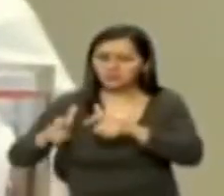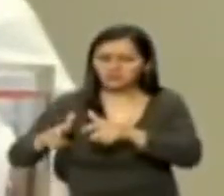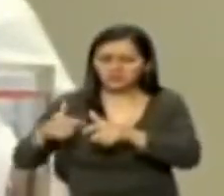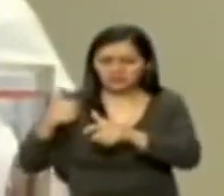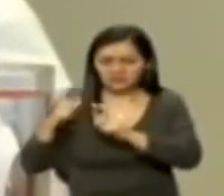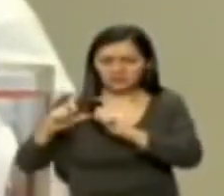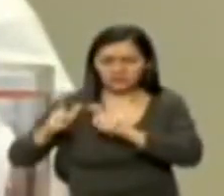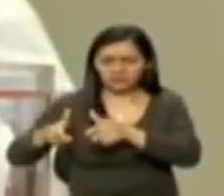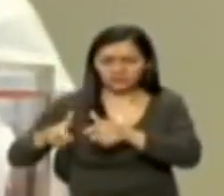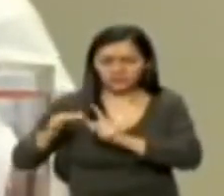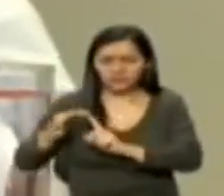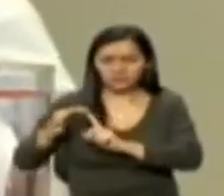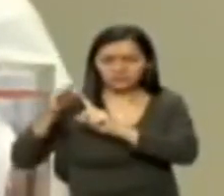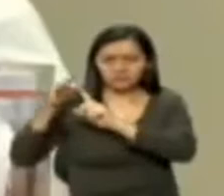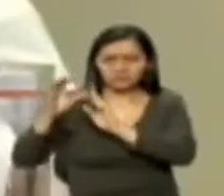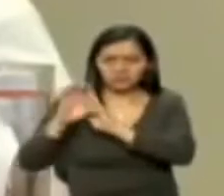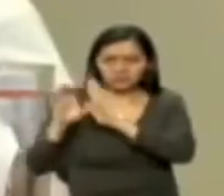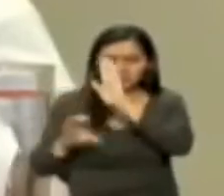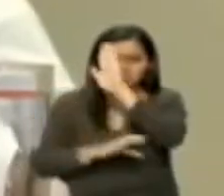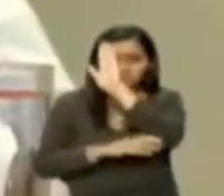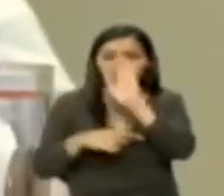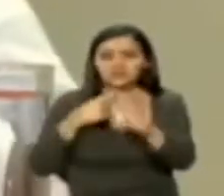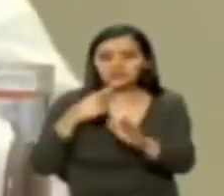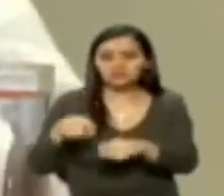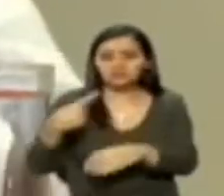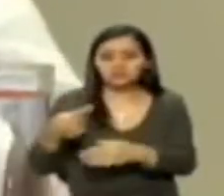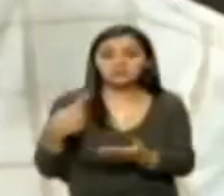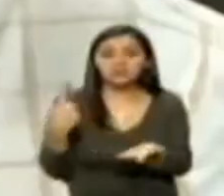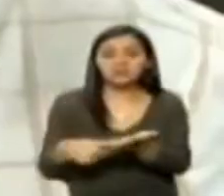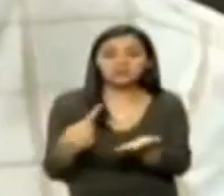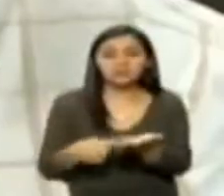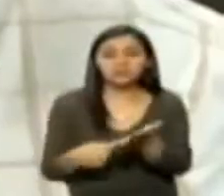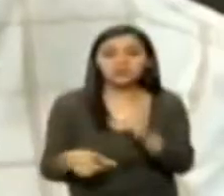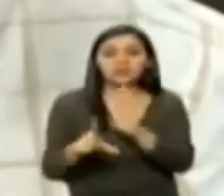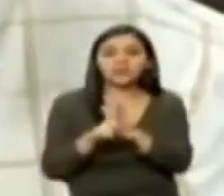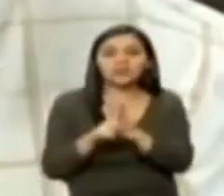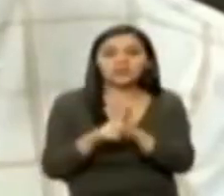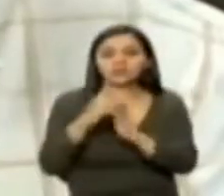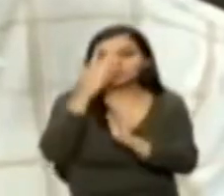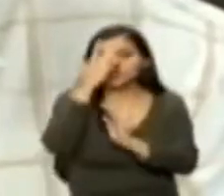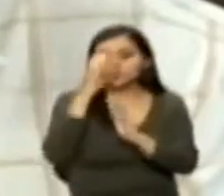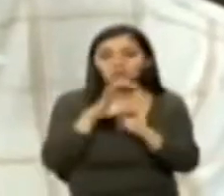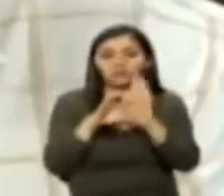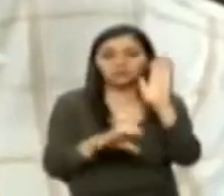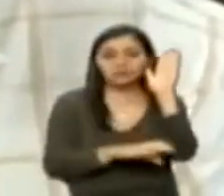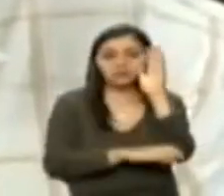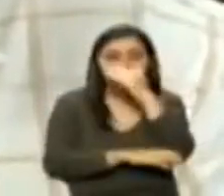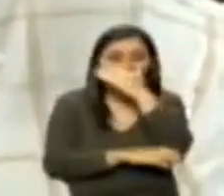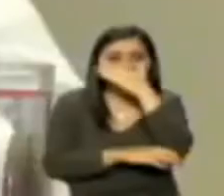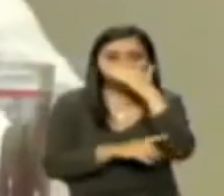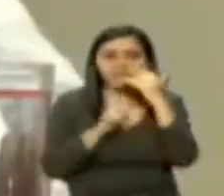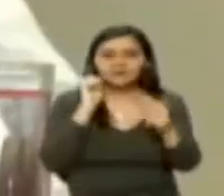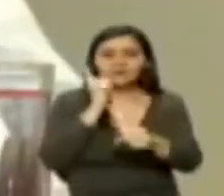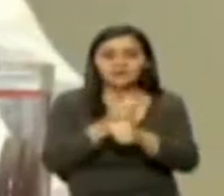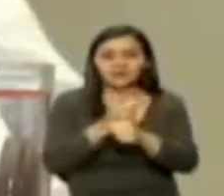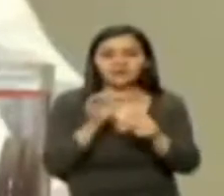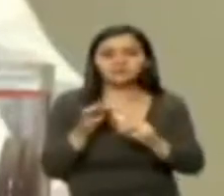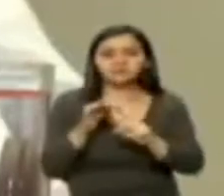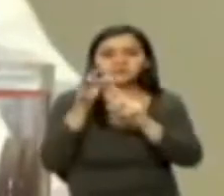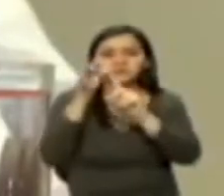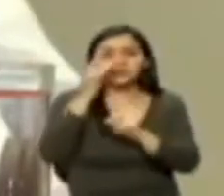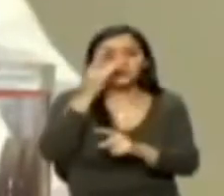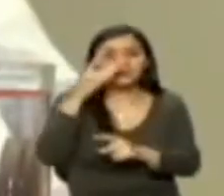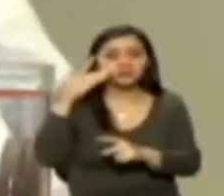la Constitución. Está por discutirse la ley como se discutió la Constitución manda. Así como hay una ley especial para Galápagos, una ley especial